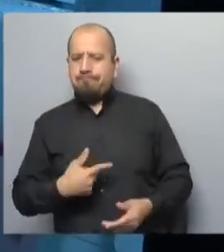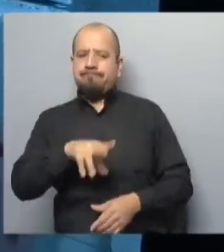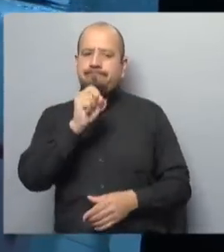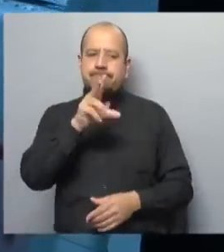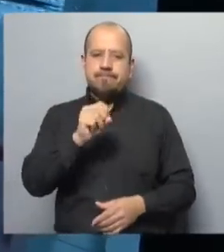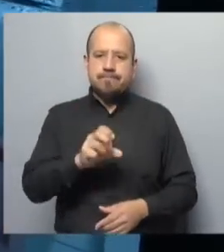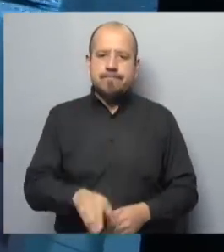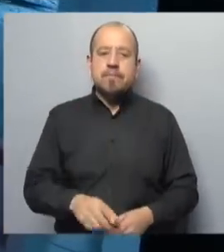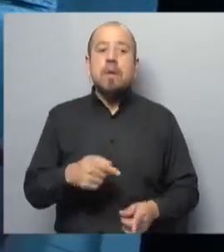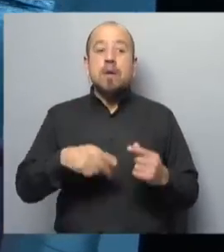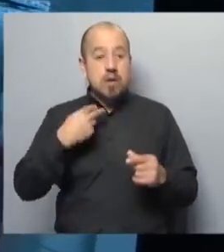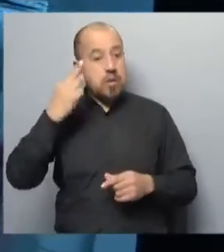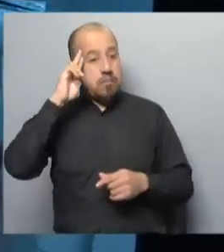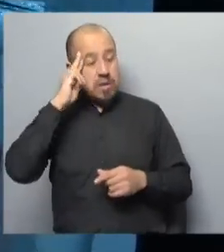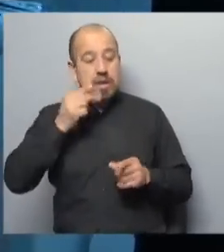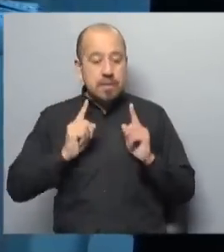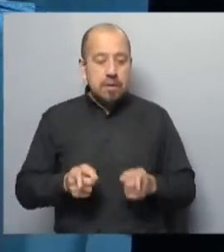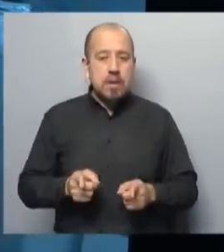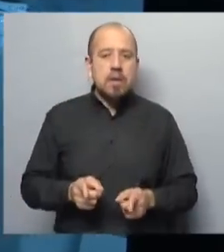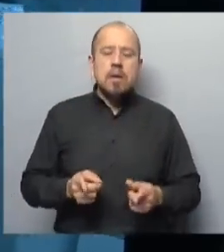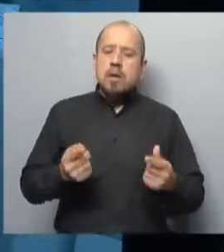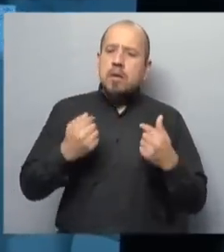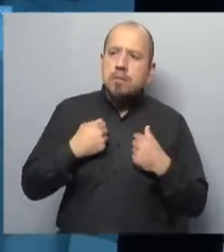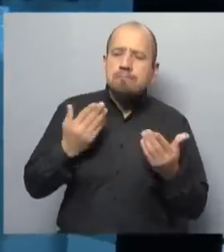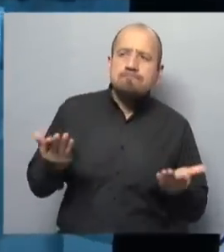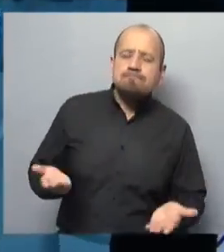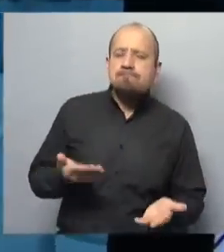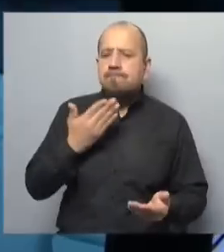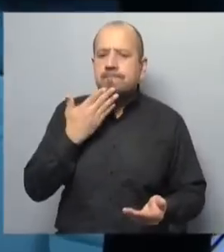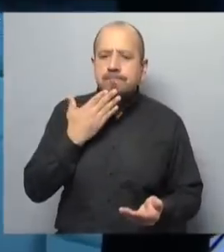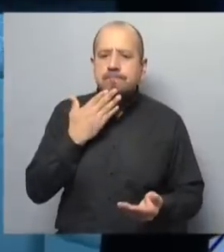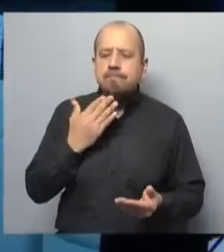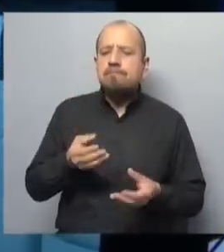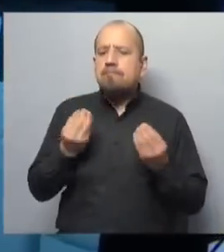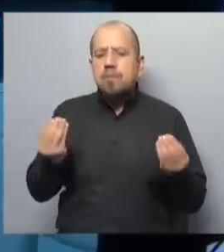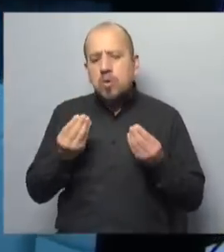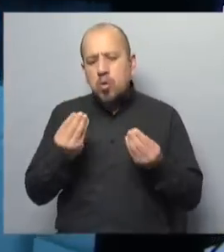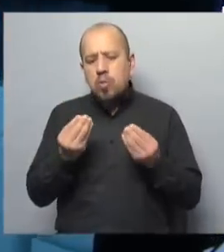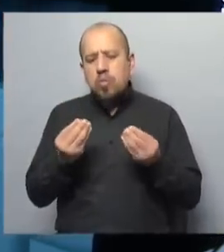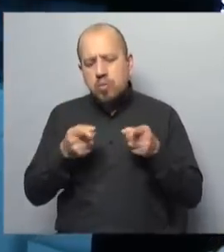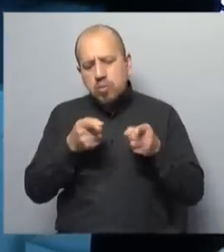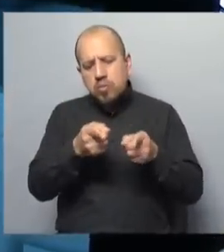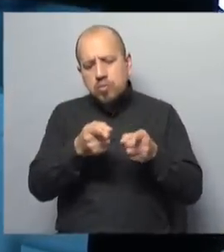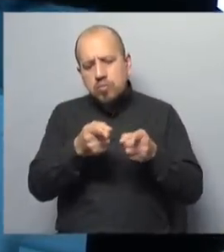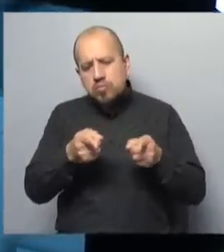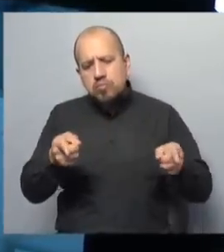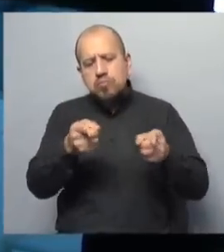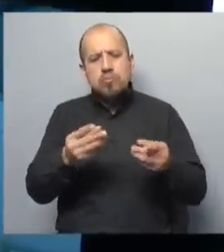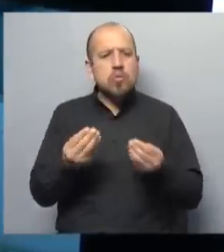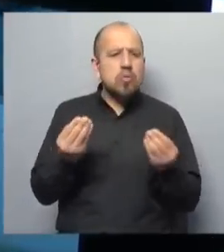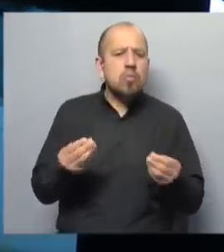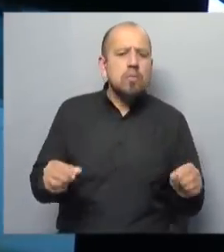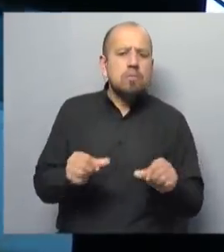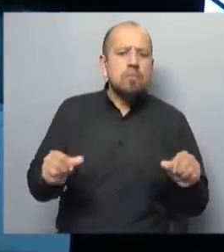y nos respetan nos interrogan en el resto del mundo como puede ser un milagro